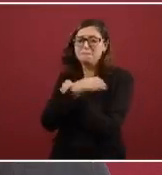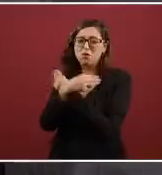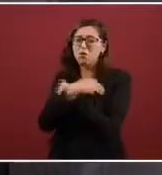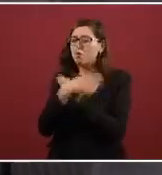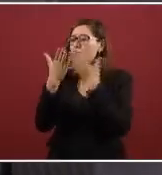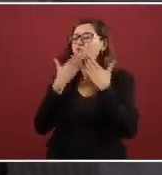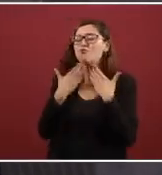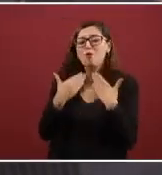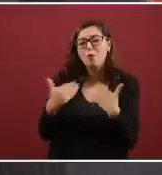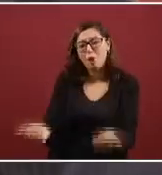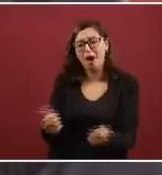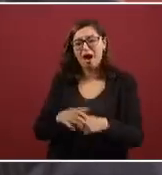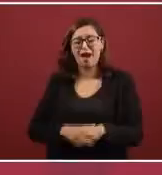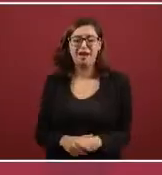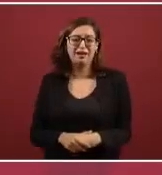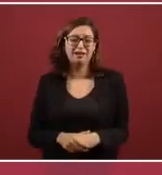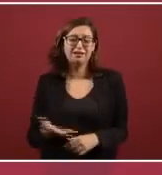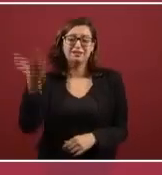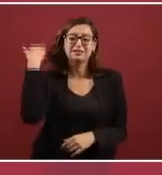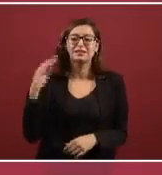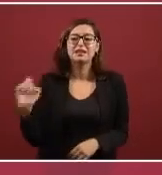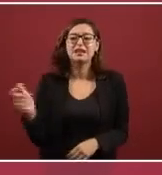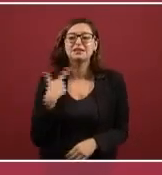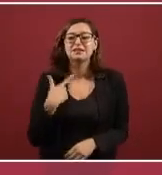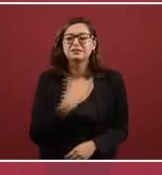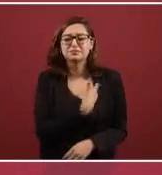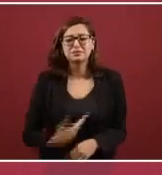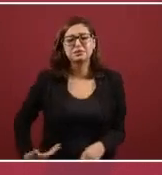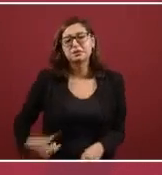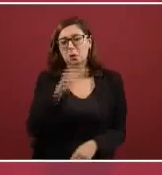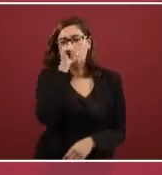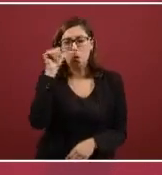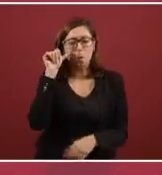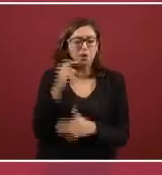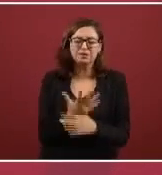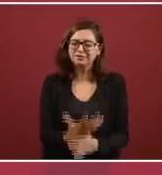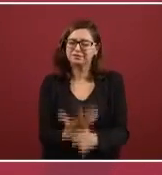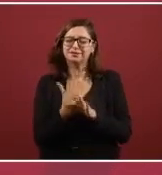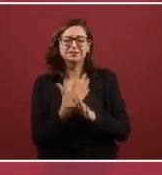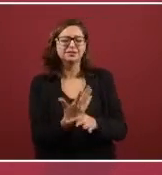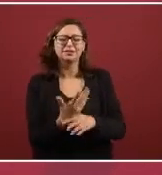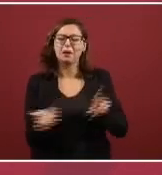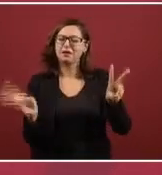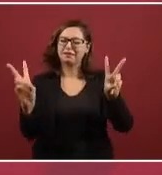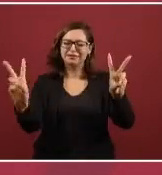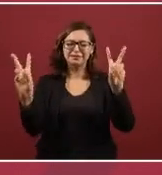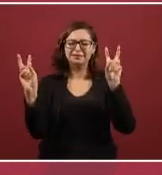adversarios. El presidente Juárez lo decía, es una frase